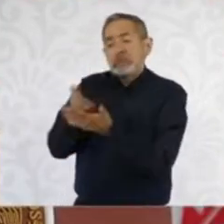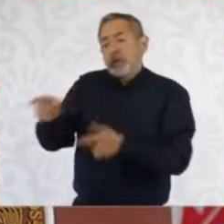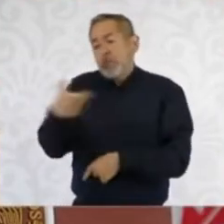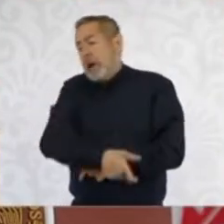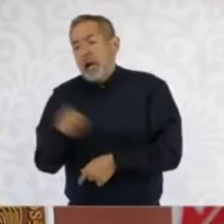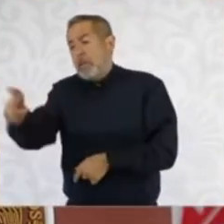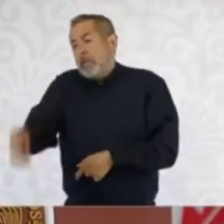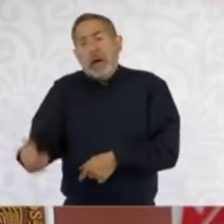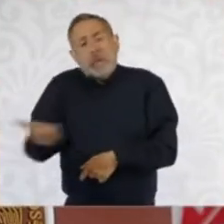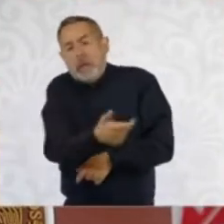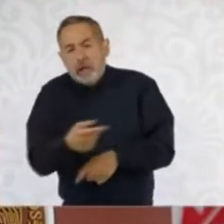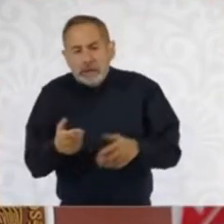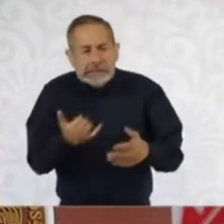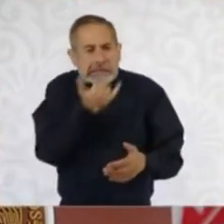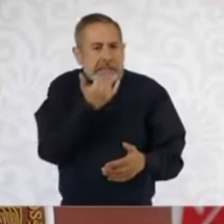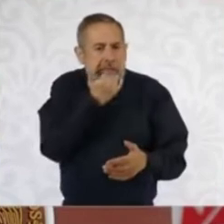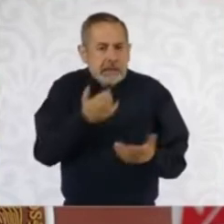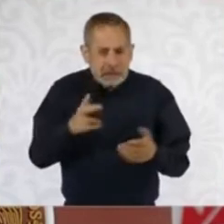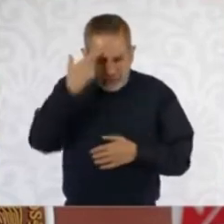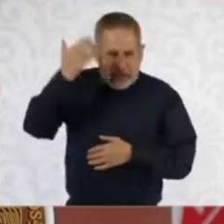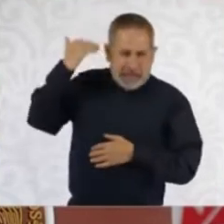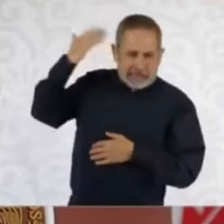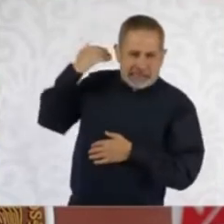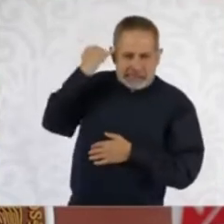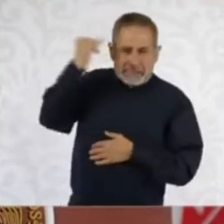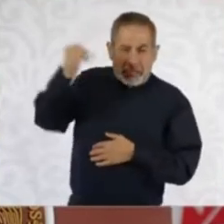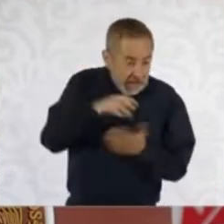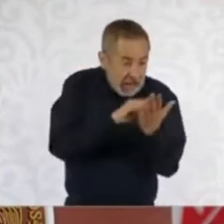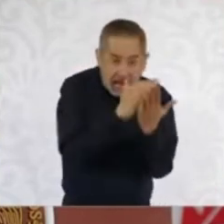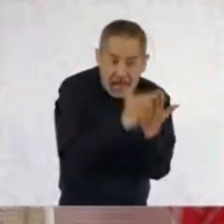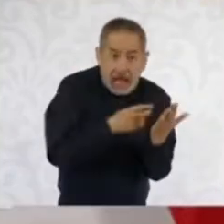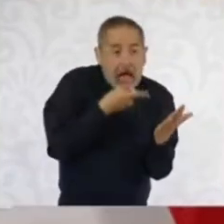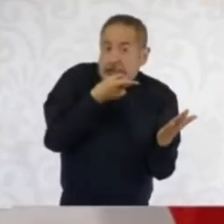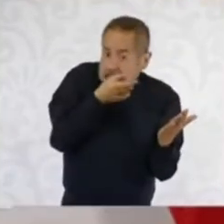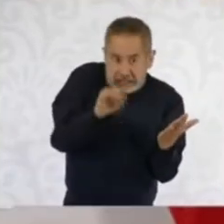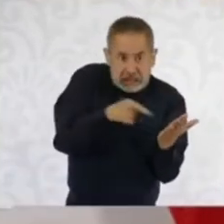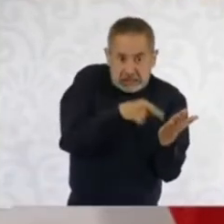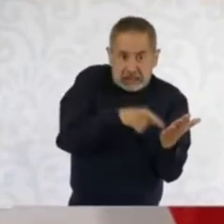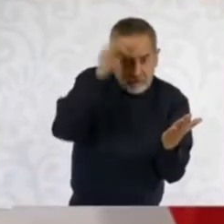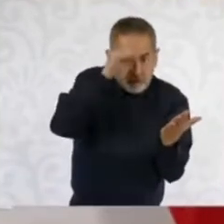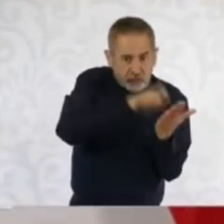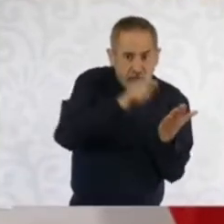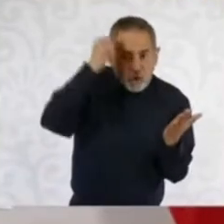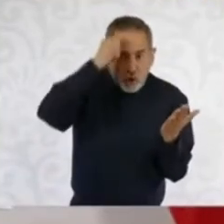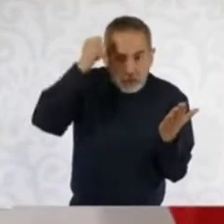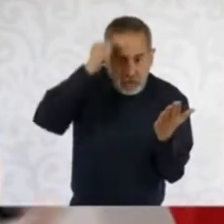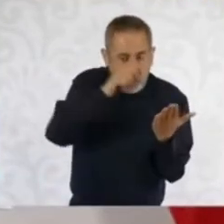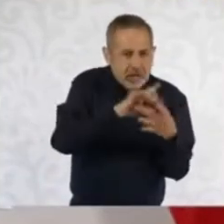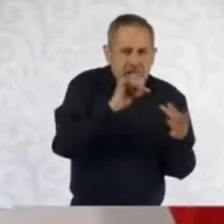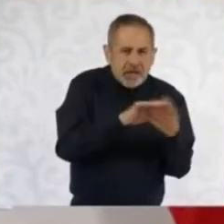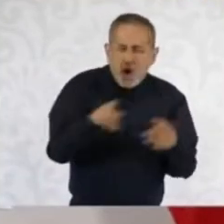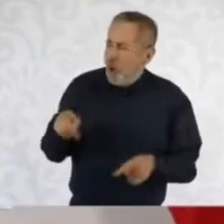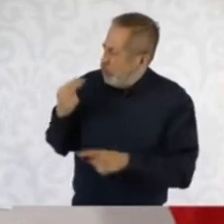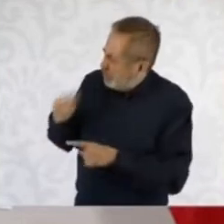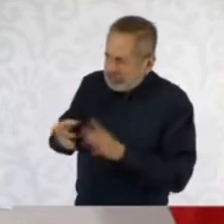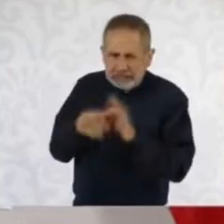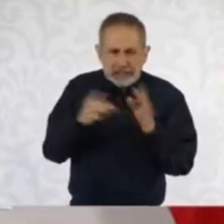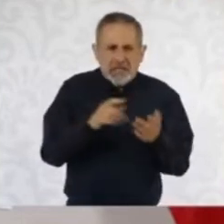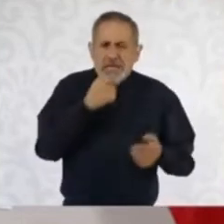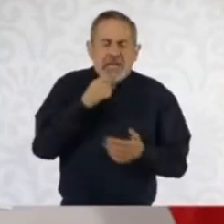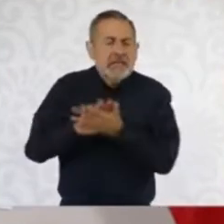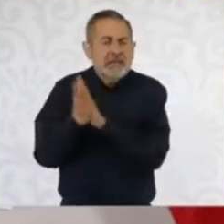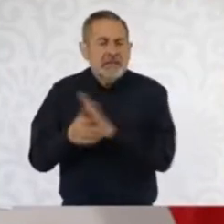Esa misma ideología planteaba que si se apoyaba a los de arriba, eso está escrito, la teoría tú debes saber cómo se dice en